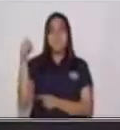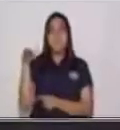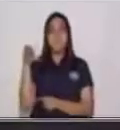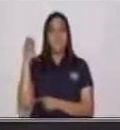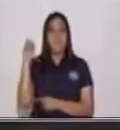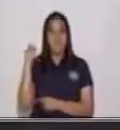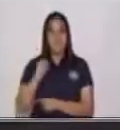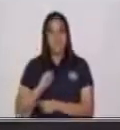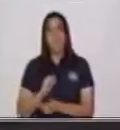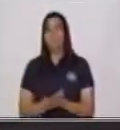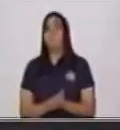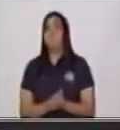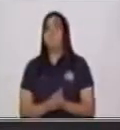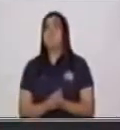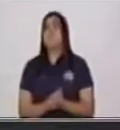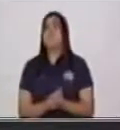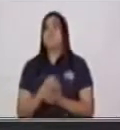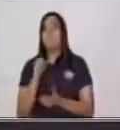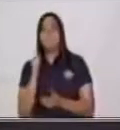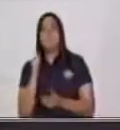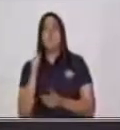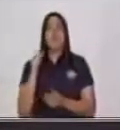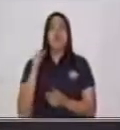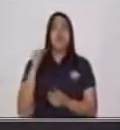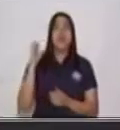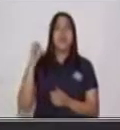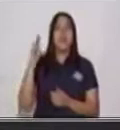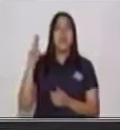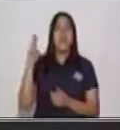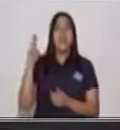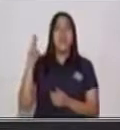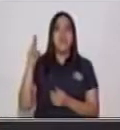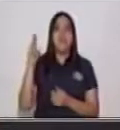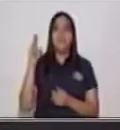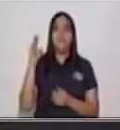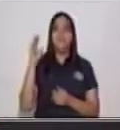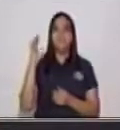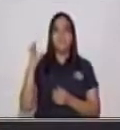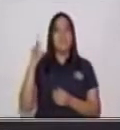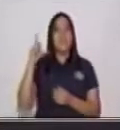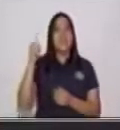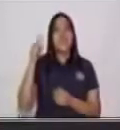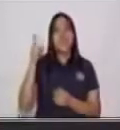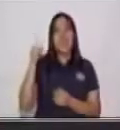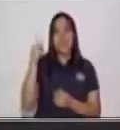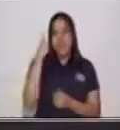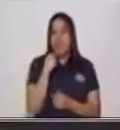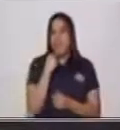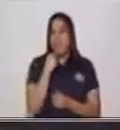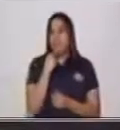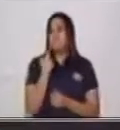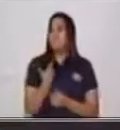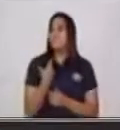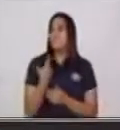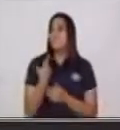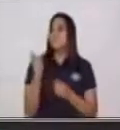B. Veladas, ¿qué letra sigue? ¿Una vocal o una